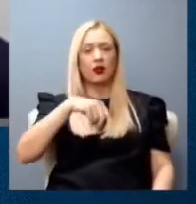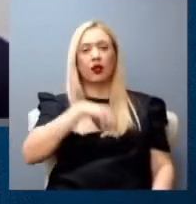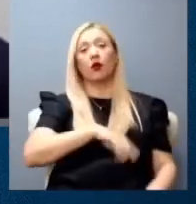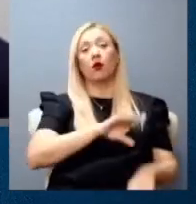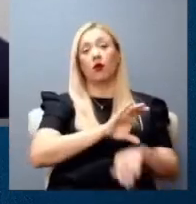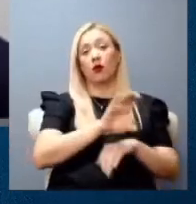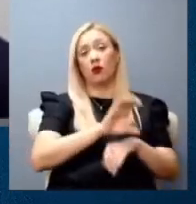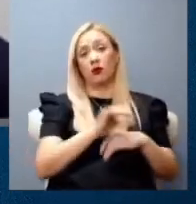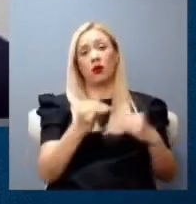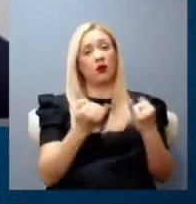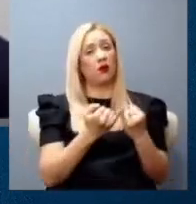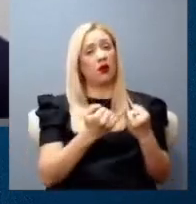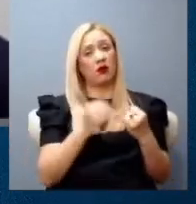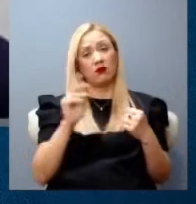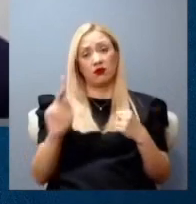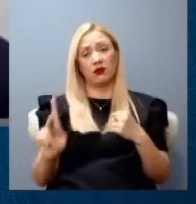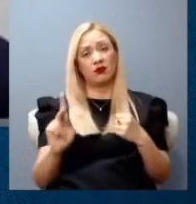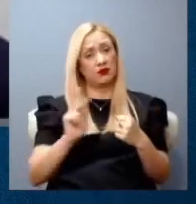muy grave.